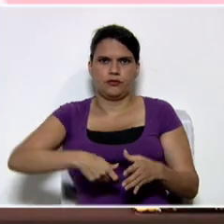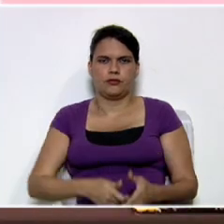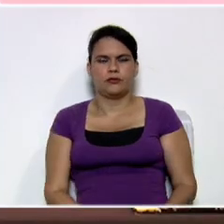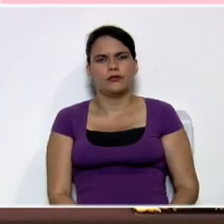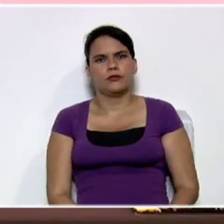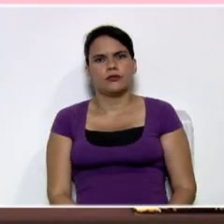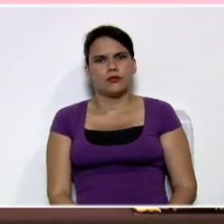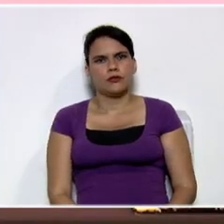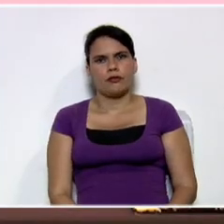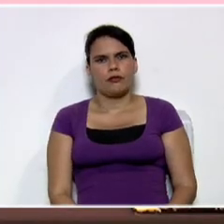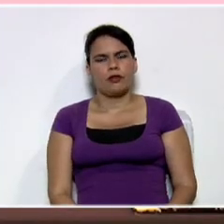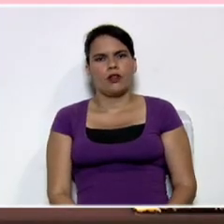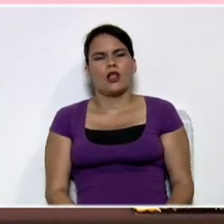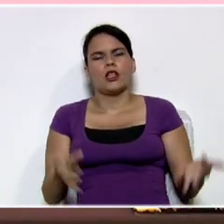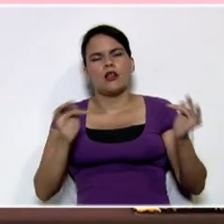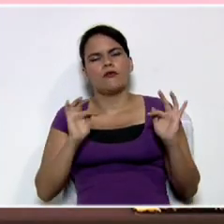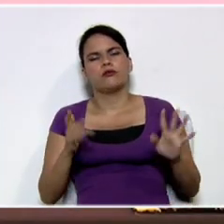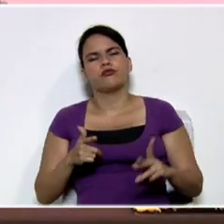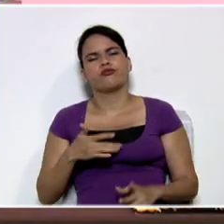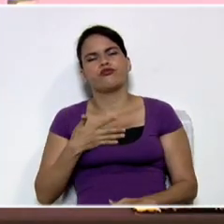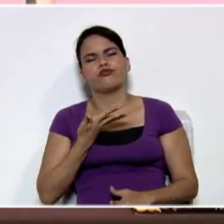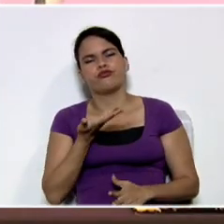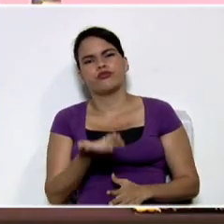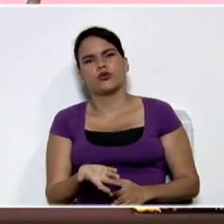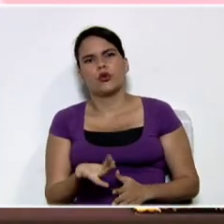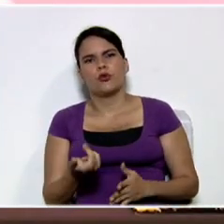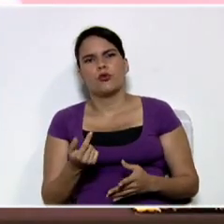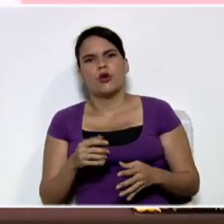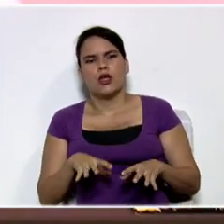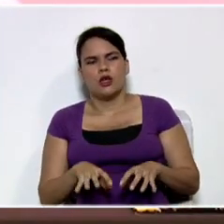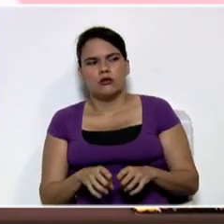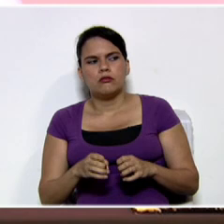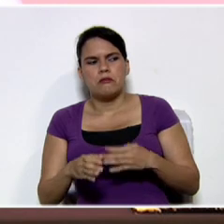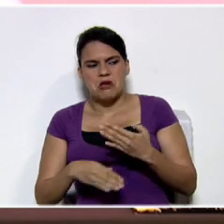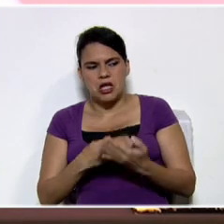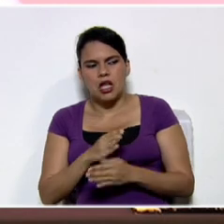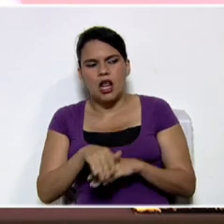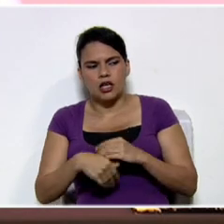tal manera de que nos pueda homogeneizar